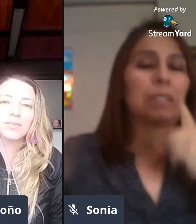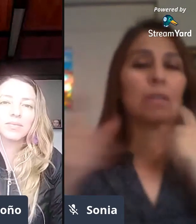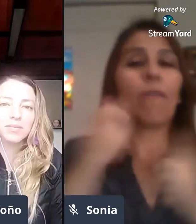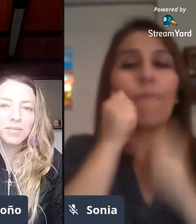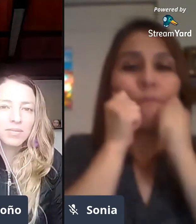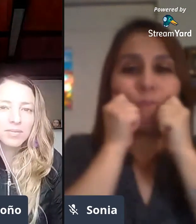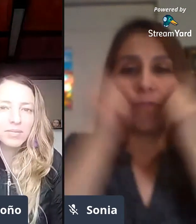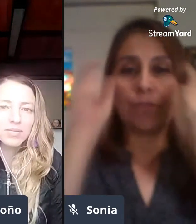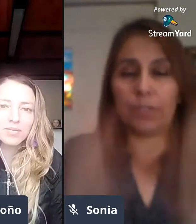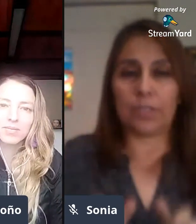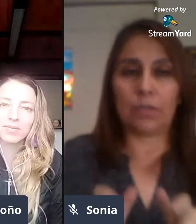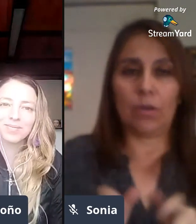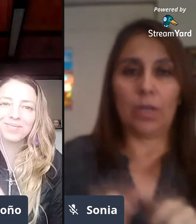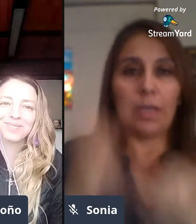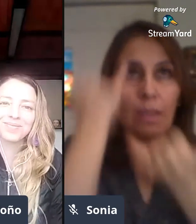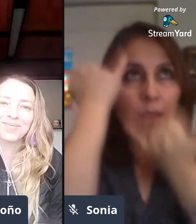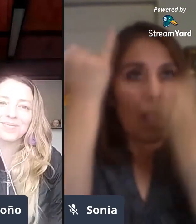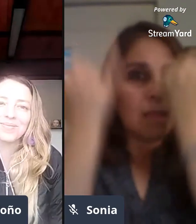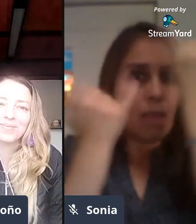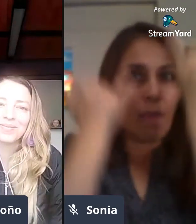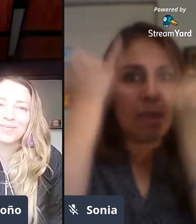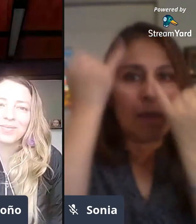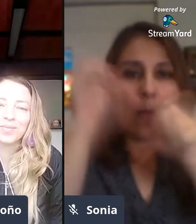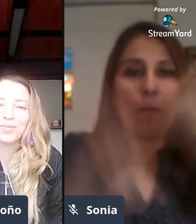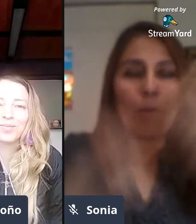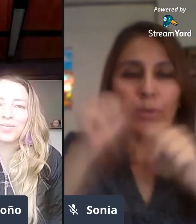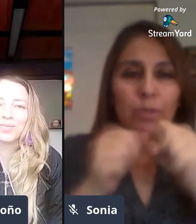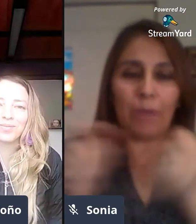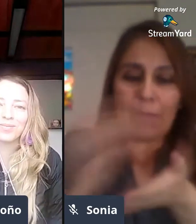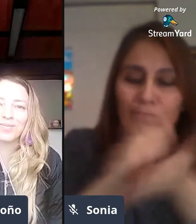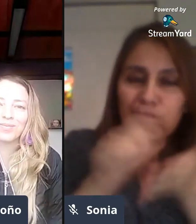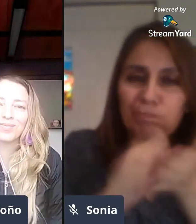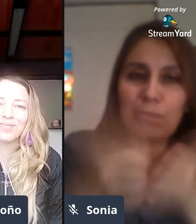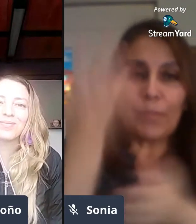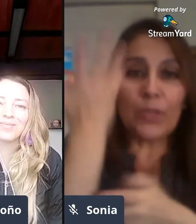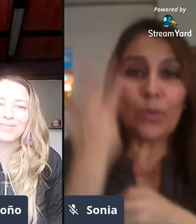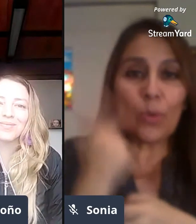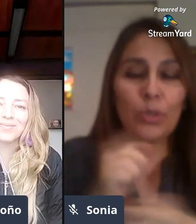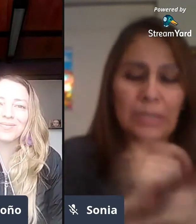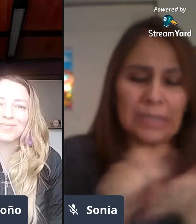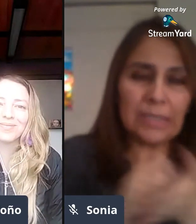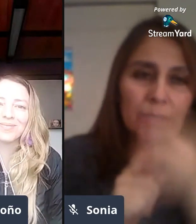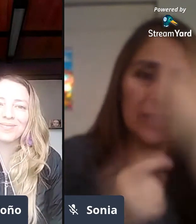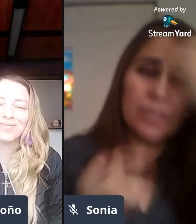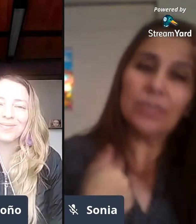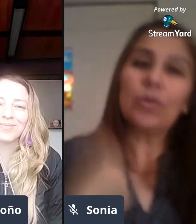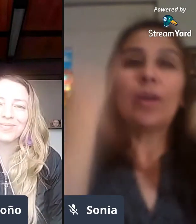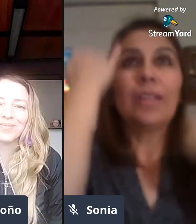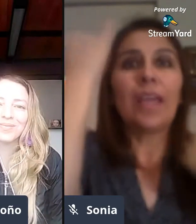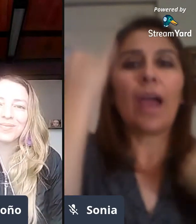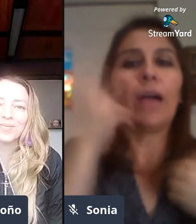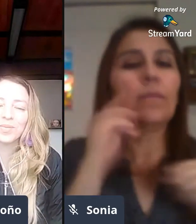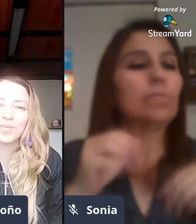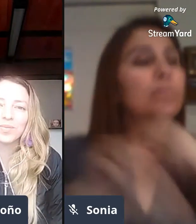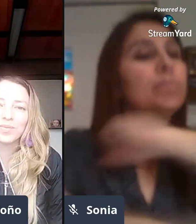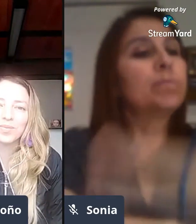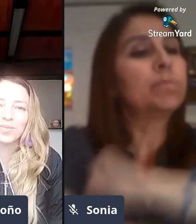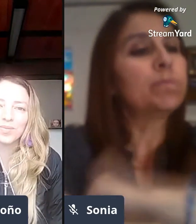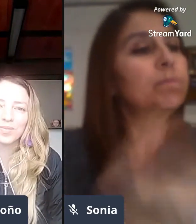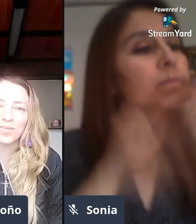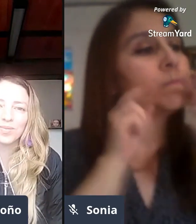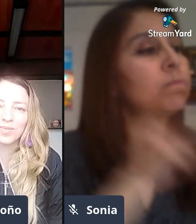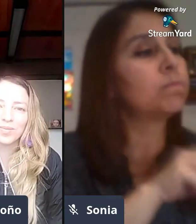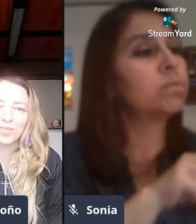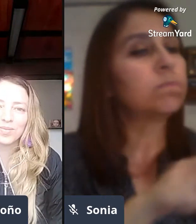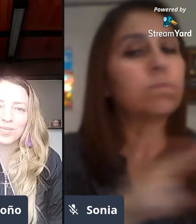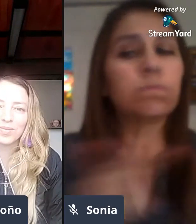para ese para ese posible diario pues era mirar por la ventana y barí a escuchar el